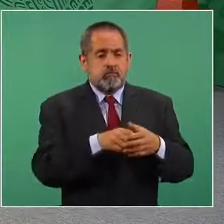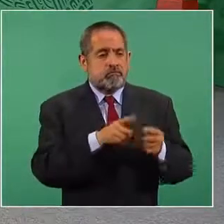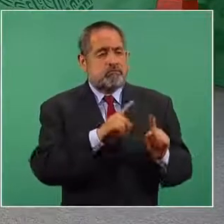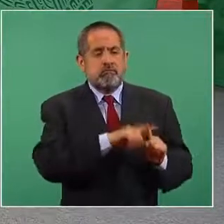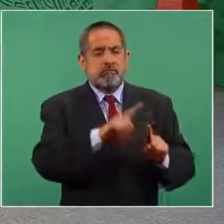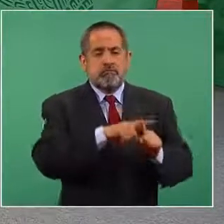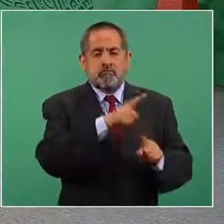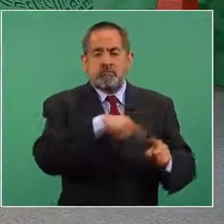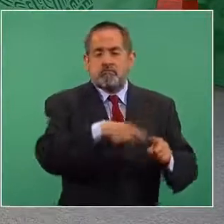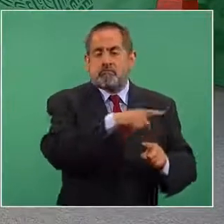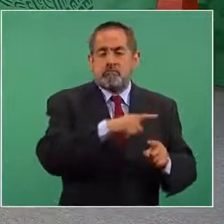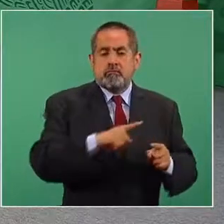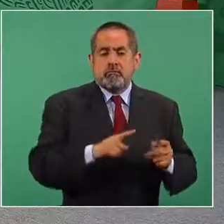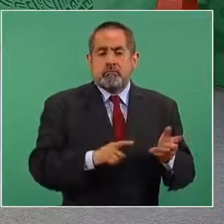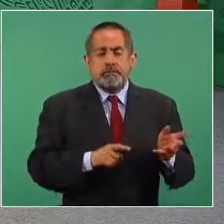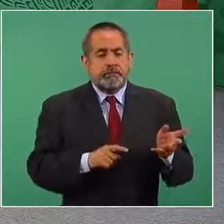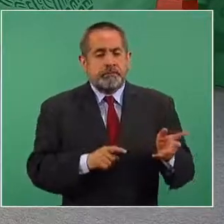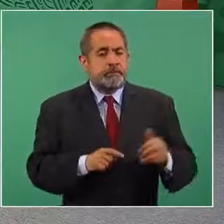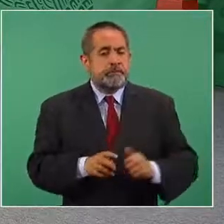todos los